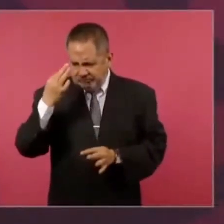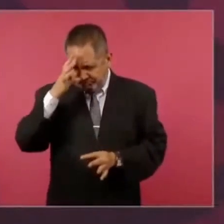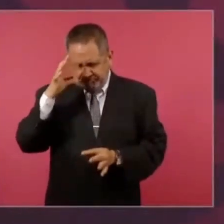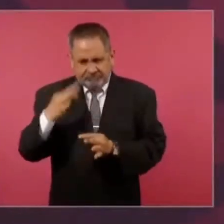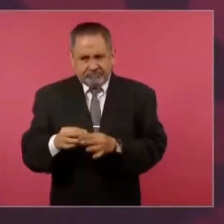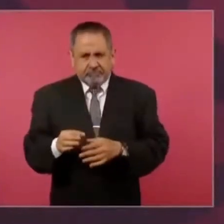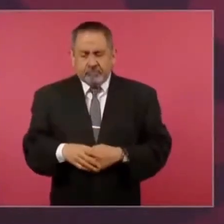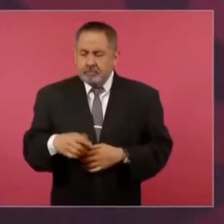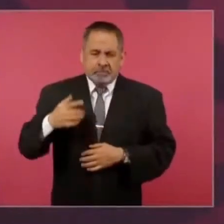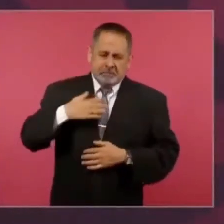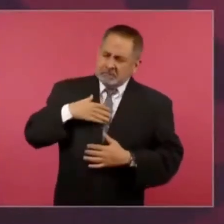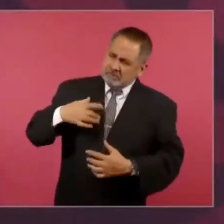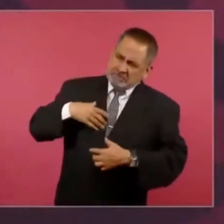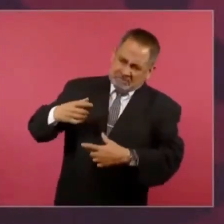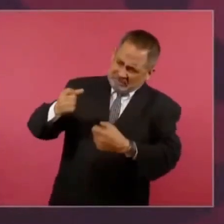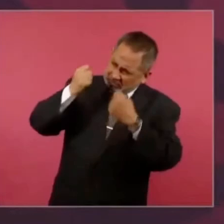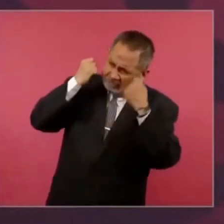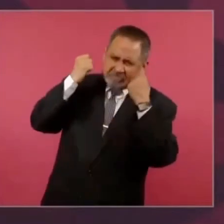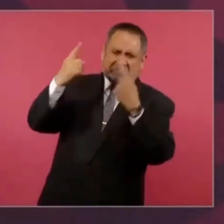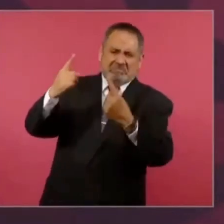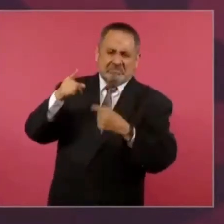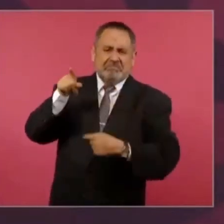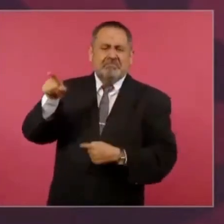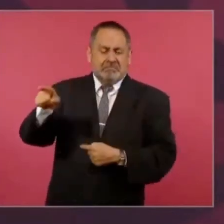al que más admiro.